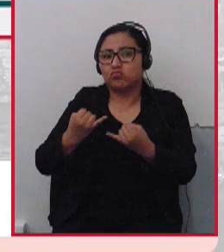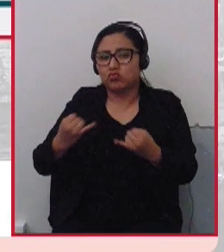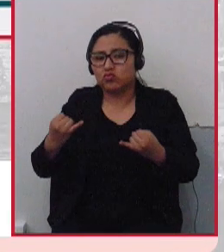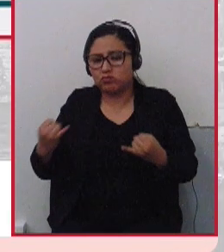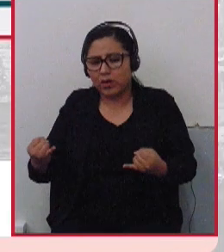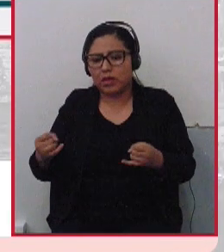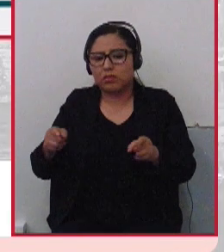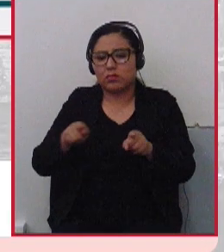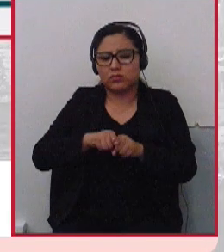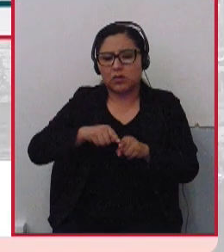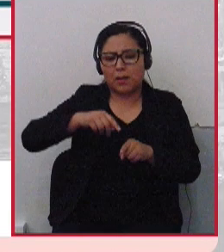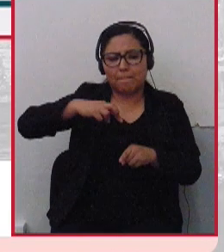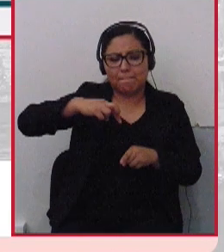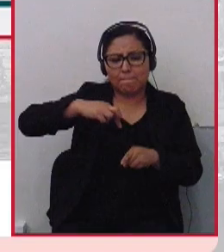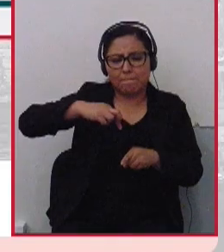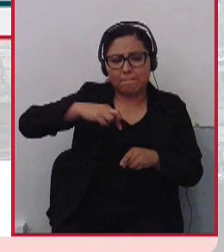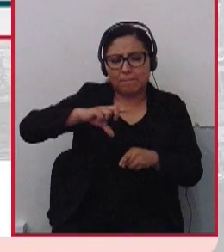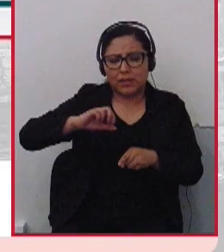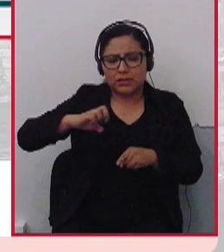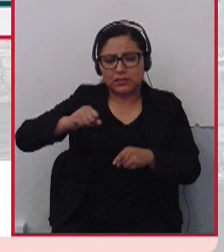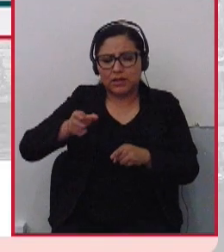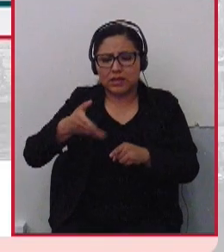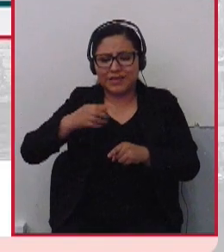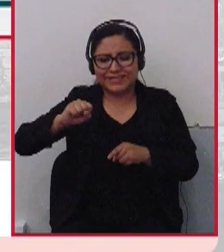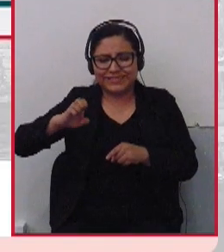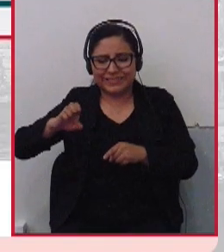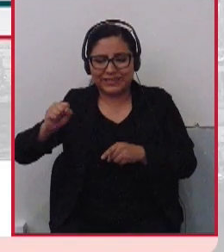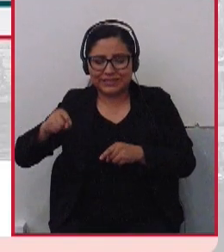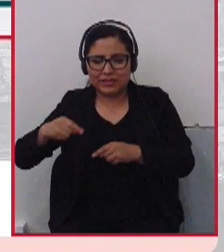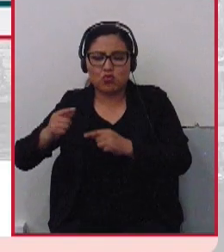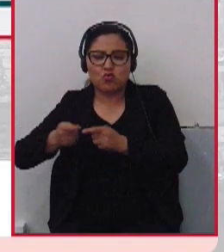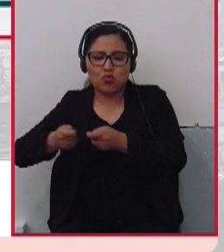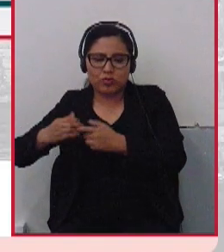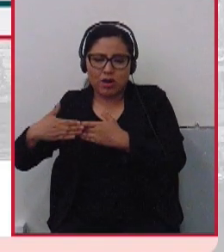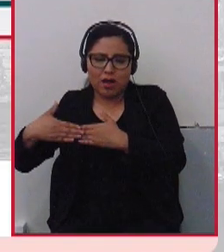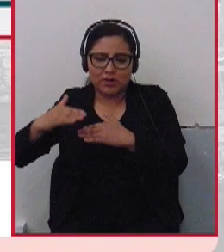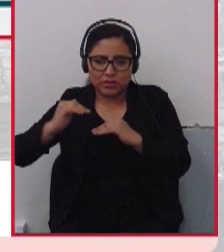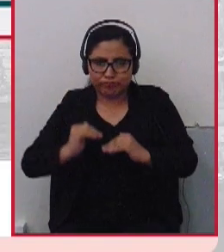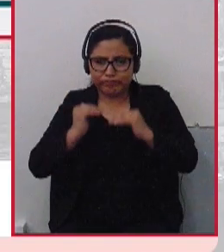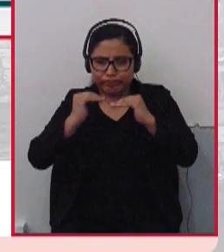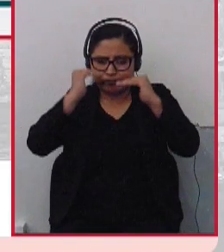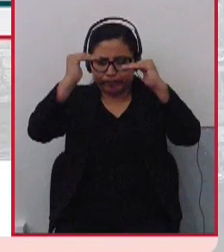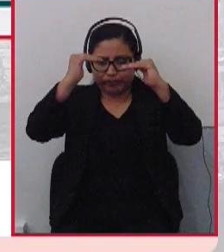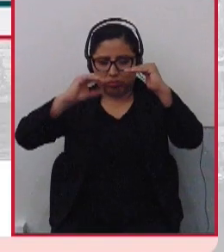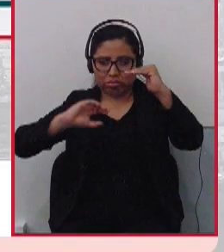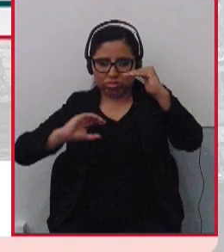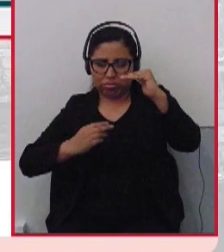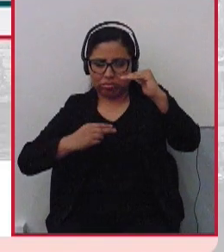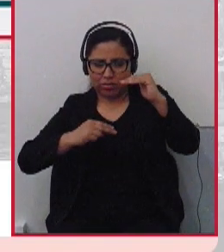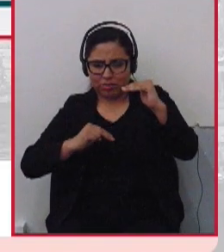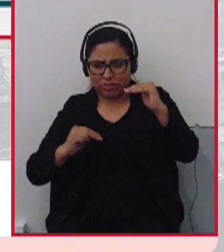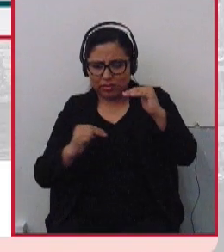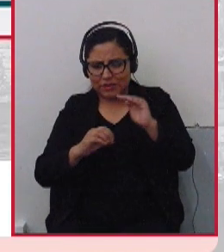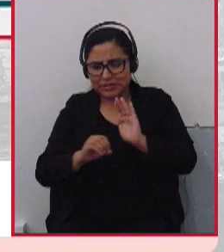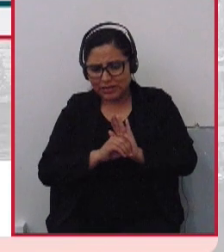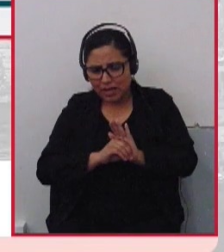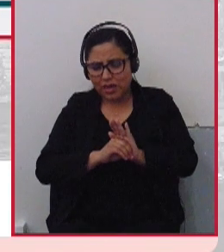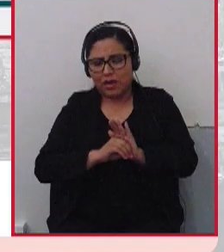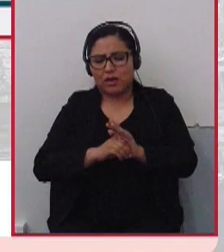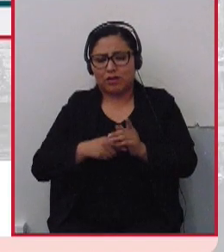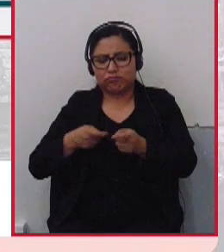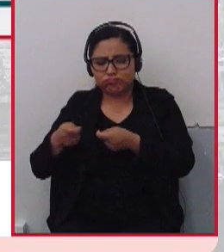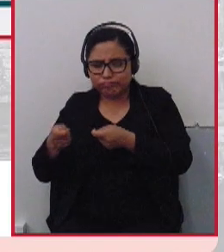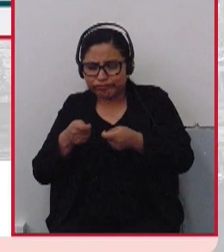los PLC, el DCS, sistema SCADA y el sistema de control avanzado. Nivel 0, instrumentos, control